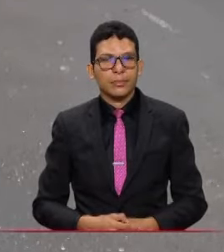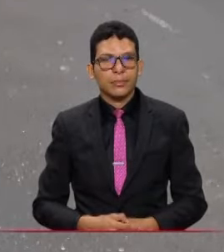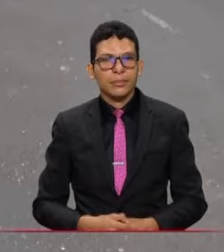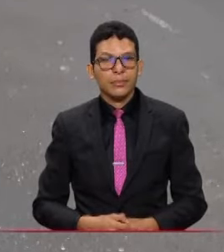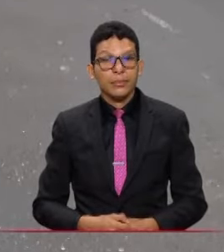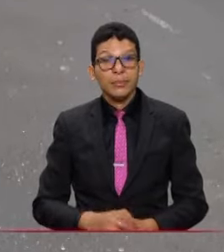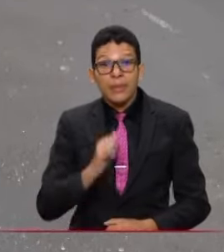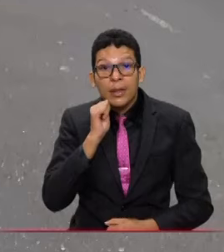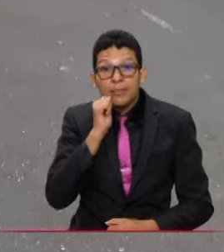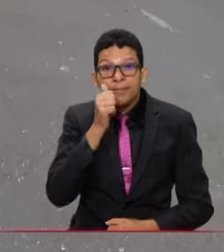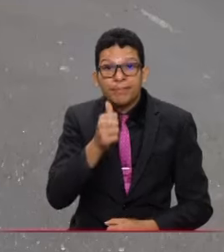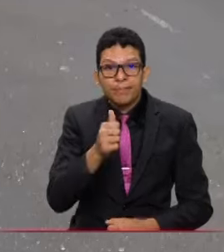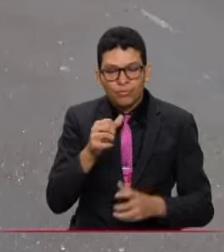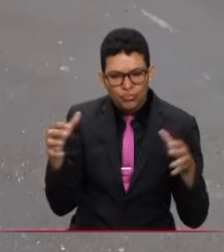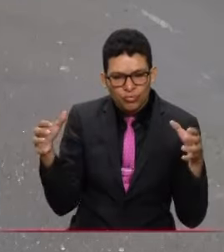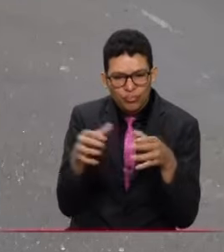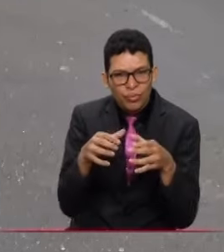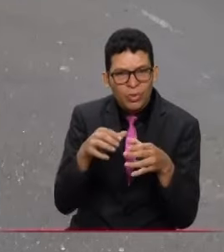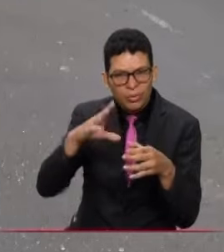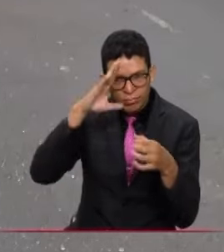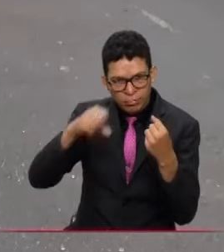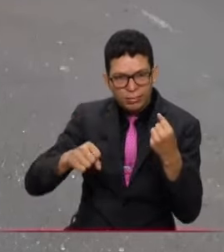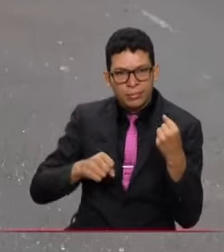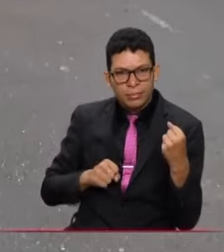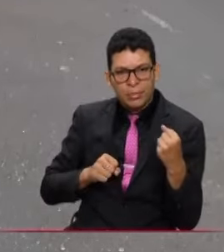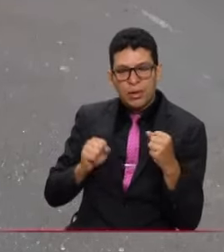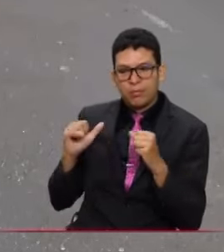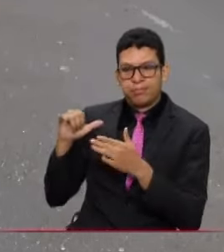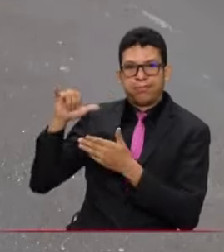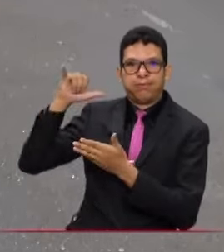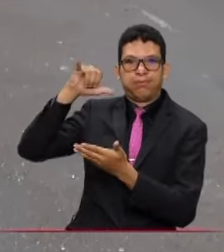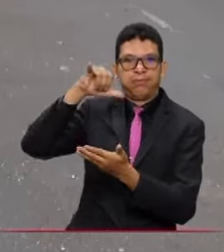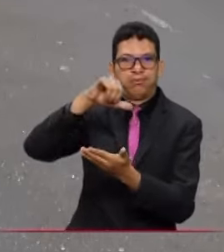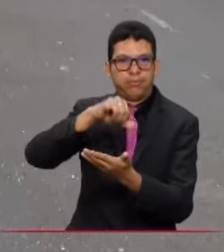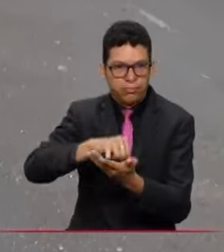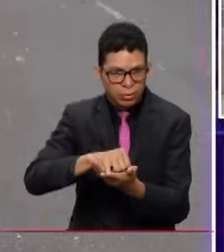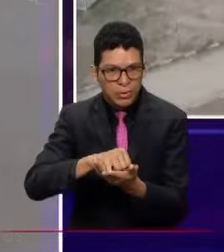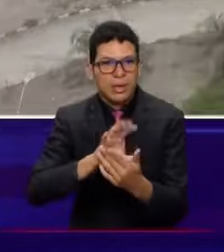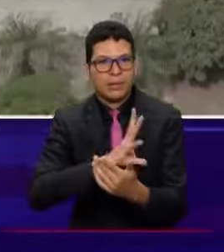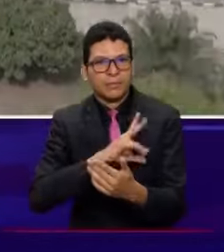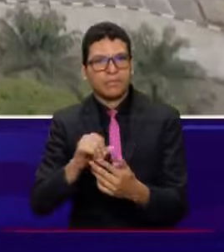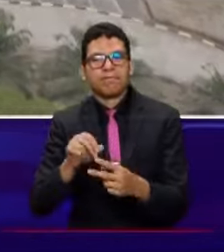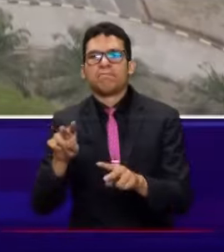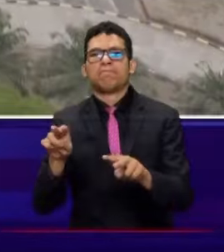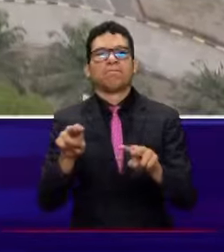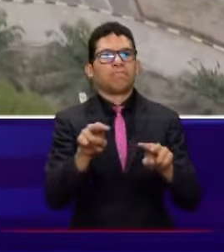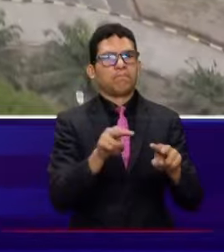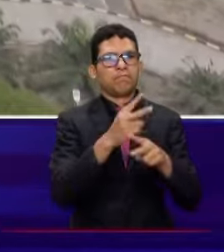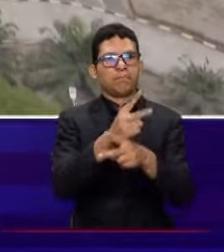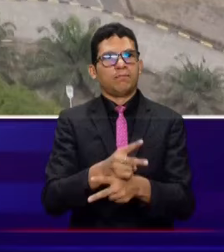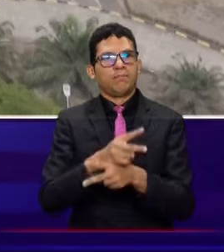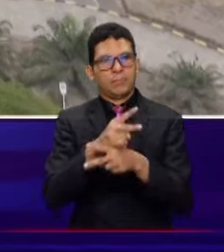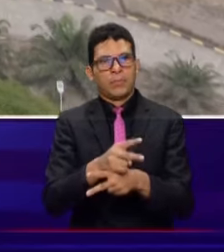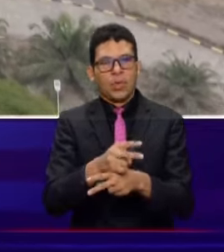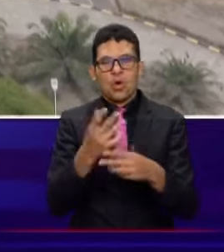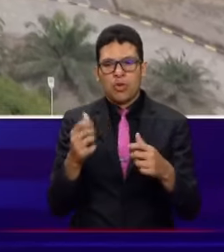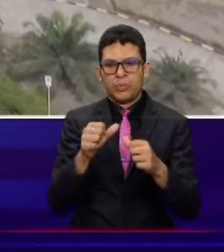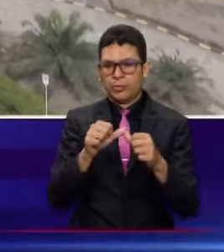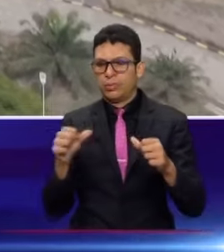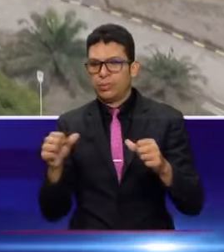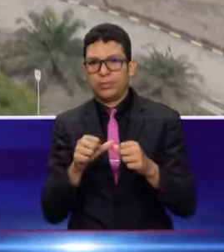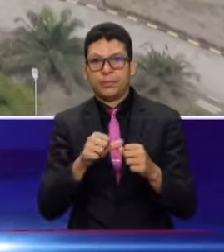y mañana la cúpula militar viajará a la Ciudad de Cali para revisar los dispositivos de seguridad junto a las